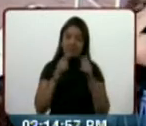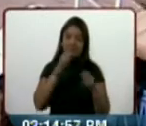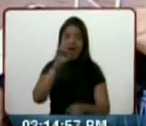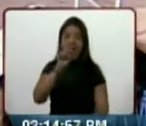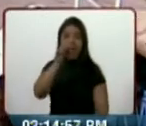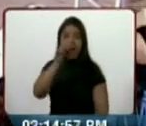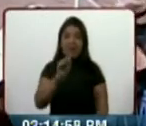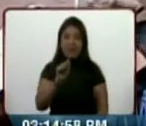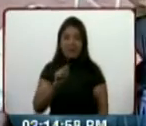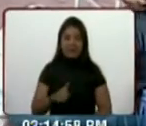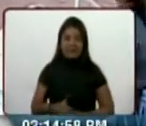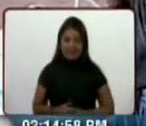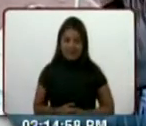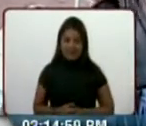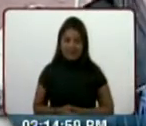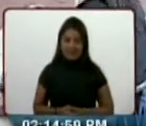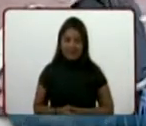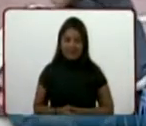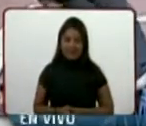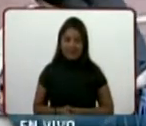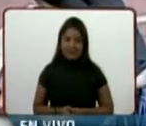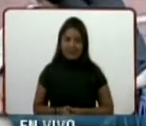Gabriela López.